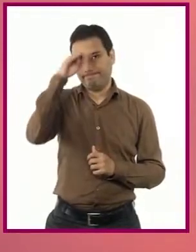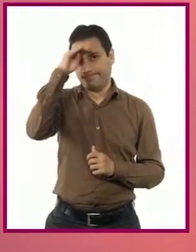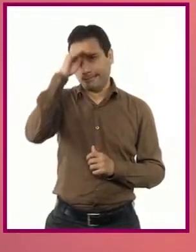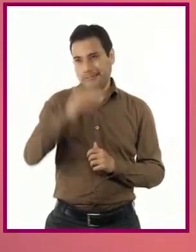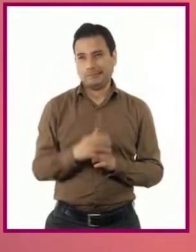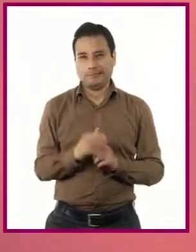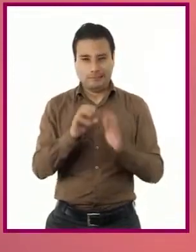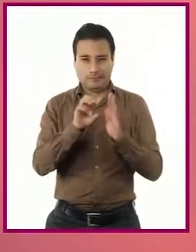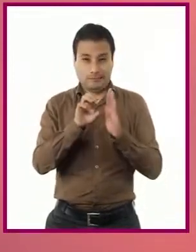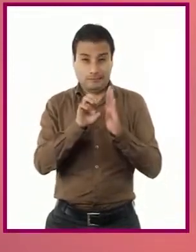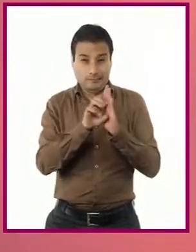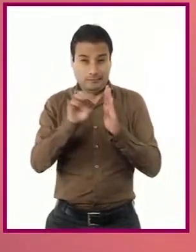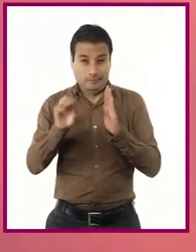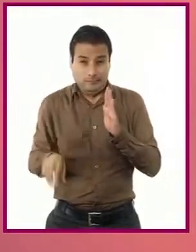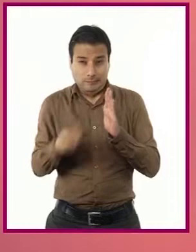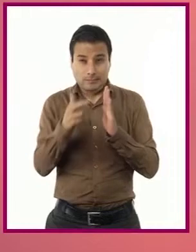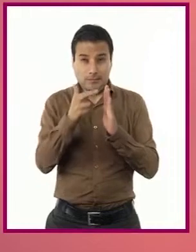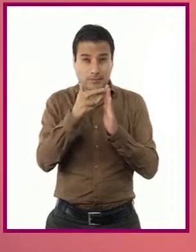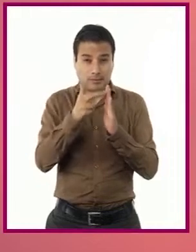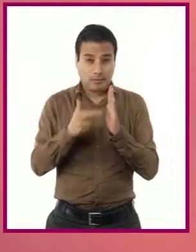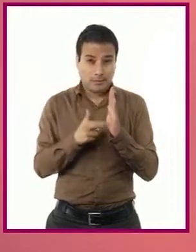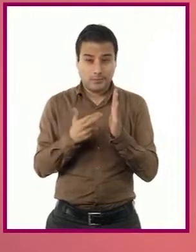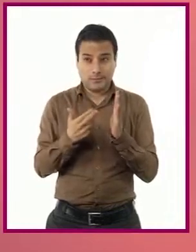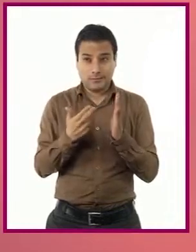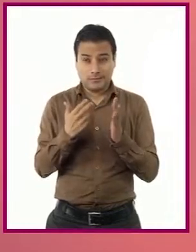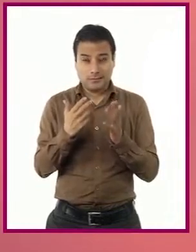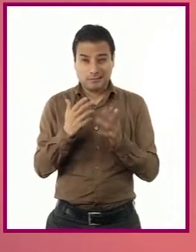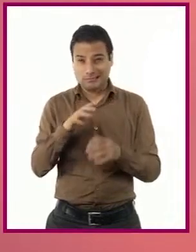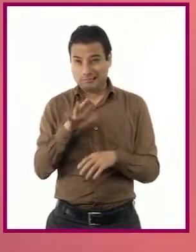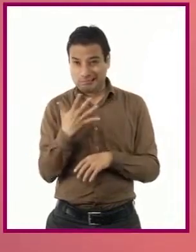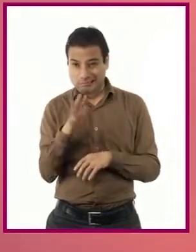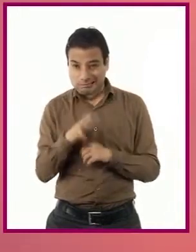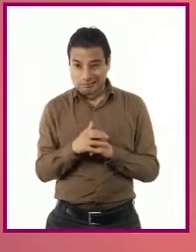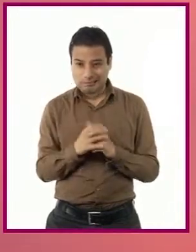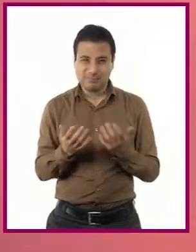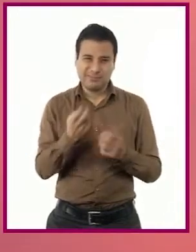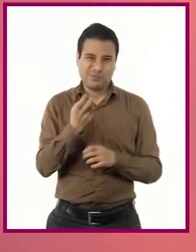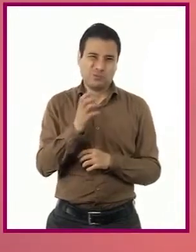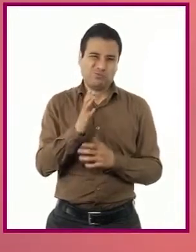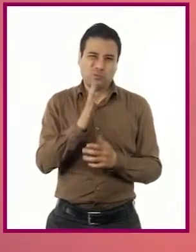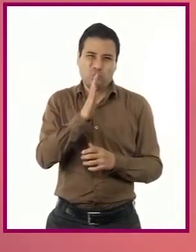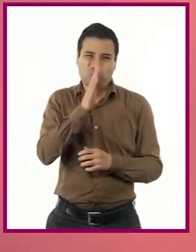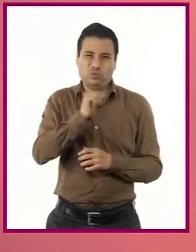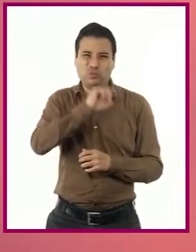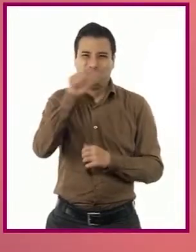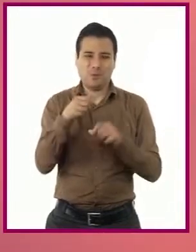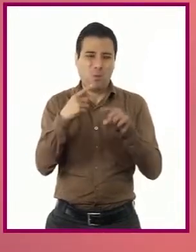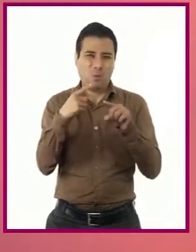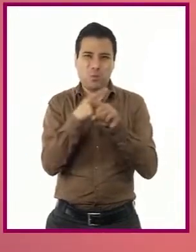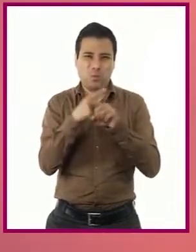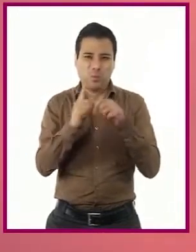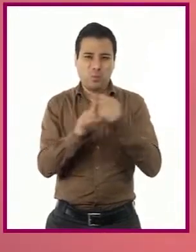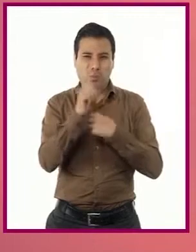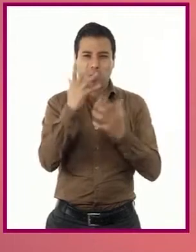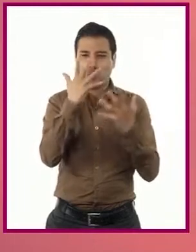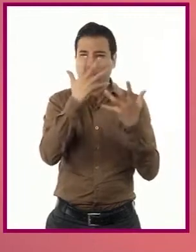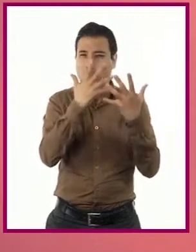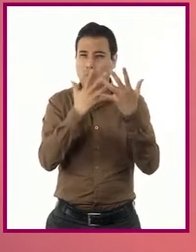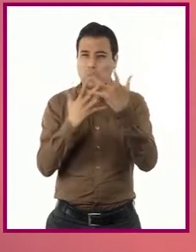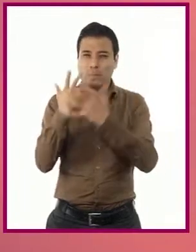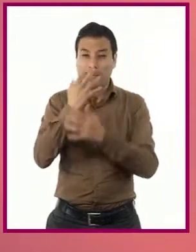versión adecuada para nuestro espacio y condiciones ocasiona desinformación, confusión y eso